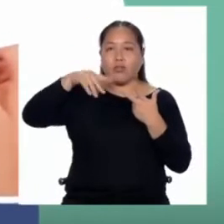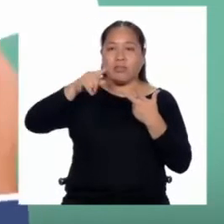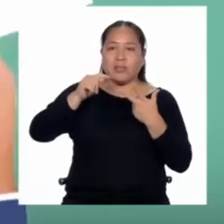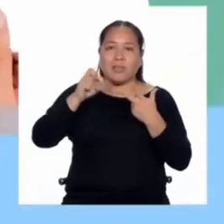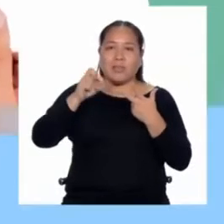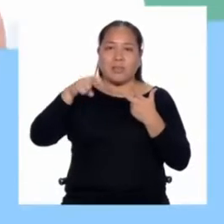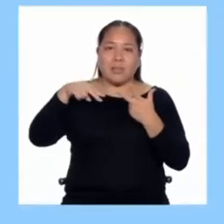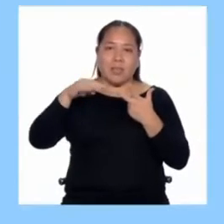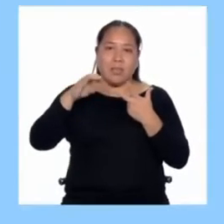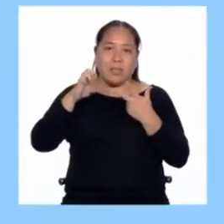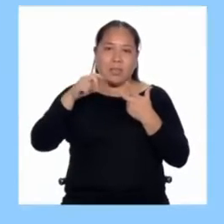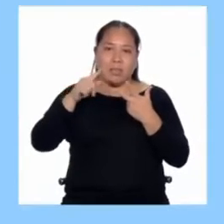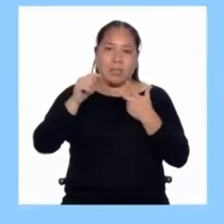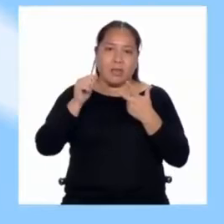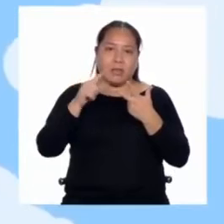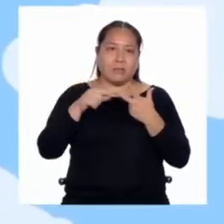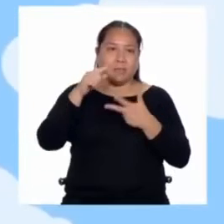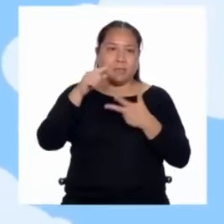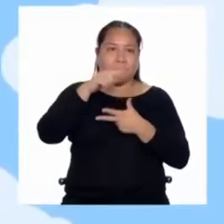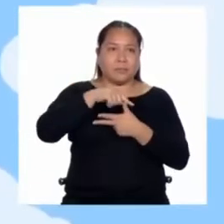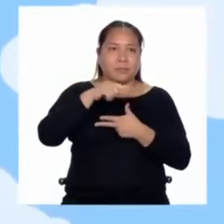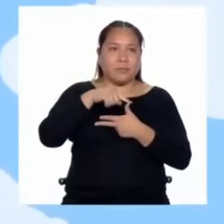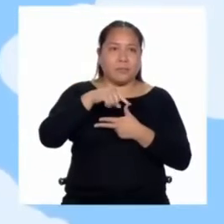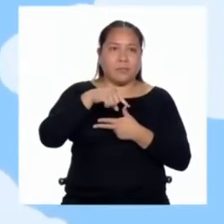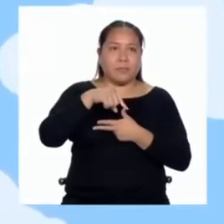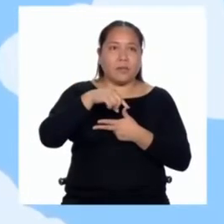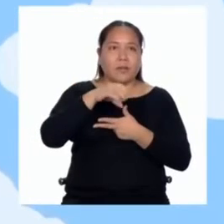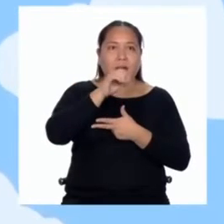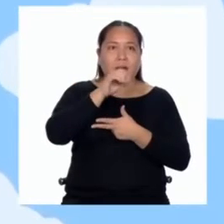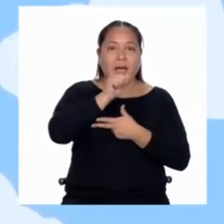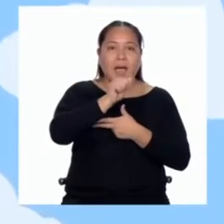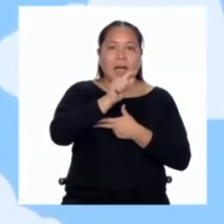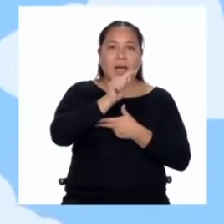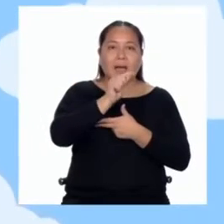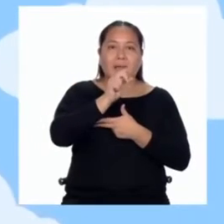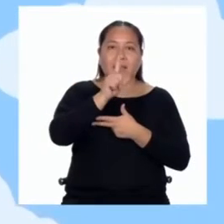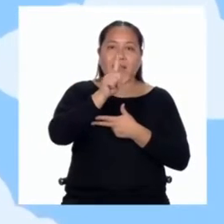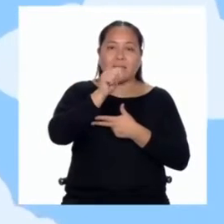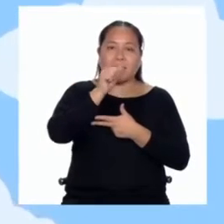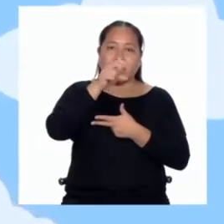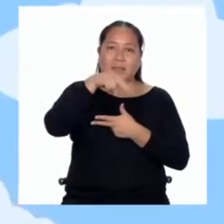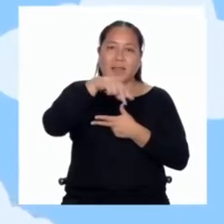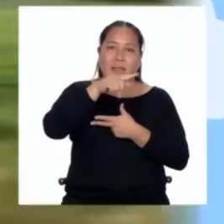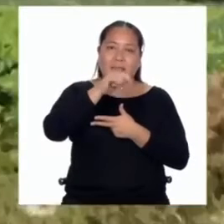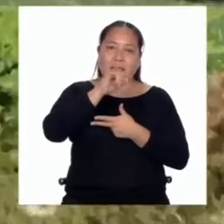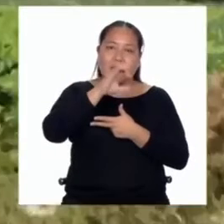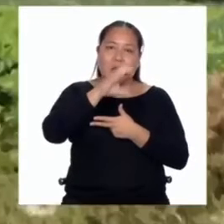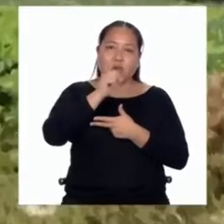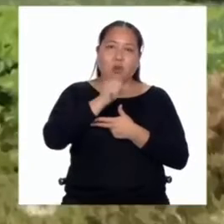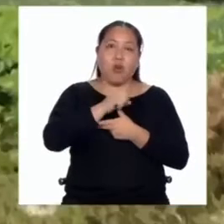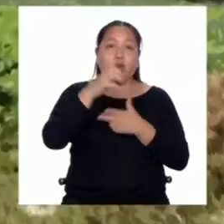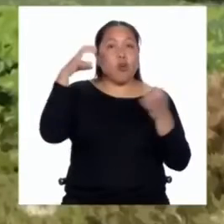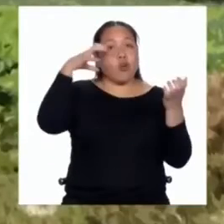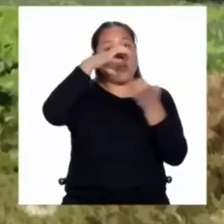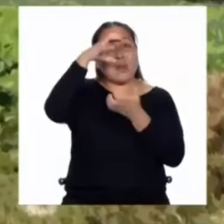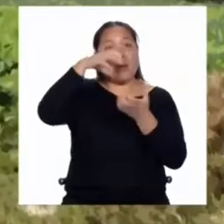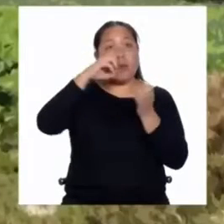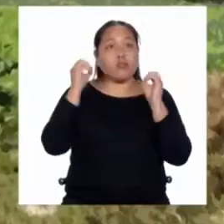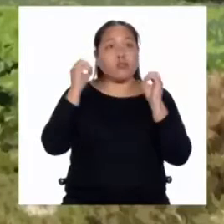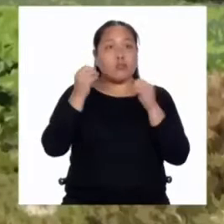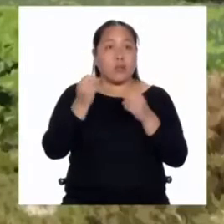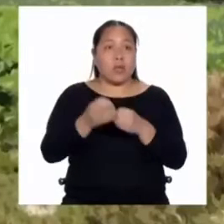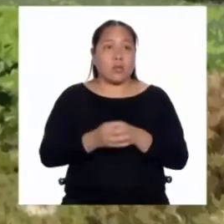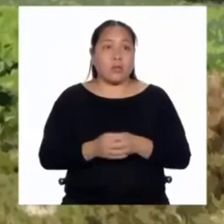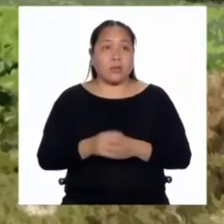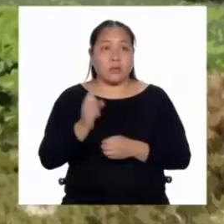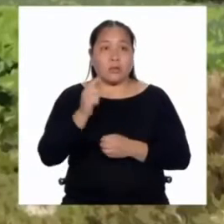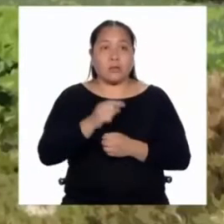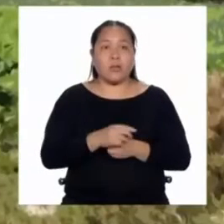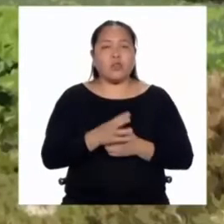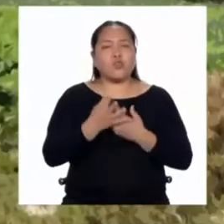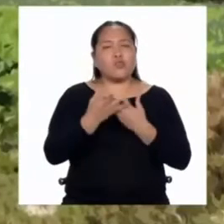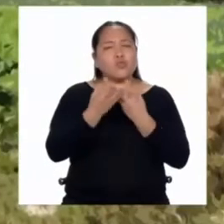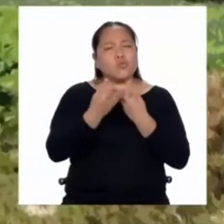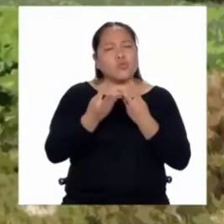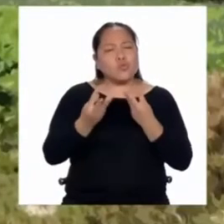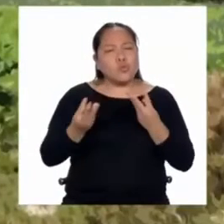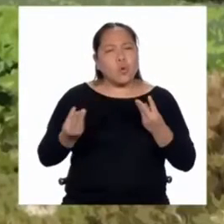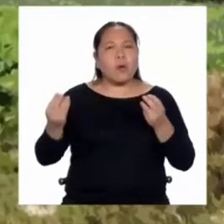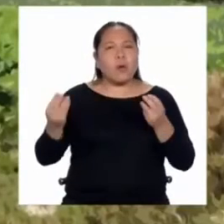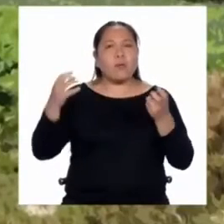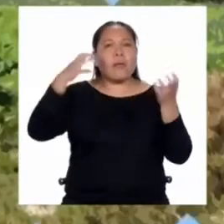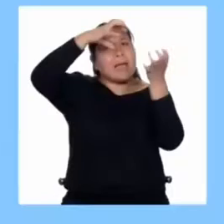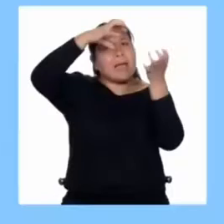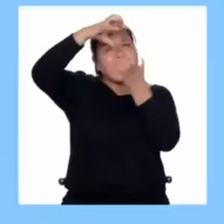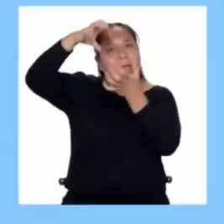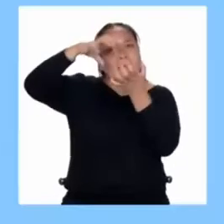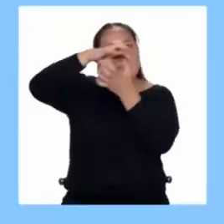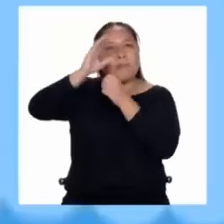continental. Comencemos desarrollando el clima atlántico u oceánico. Este medio se caracteriza por las suaves temperaturas durante todo